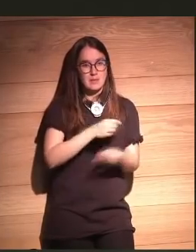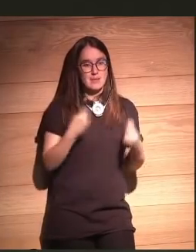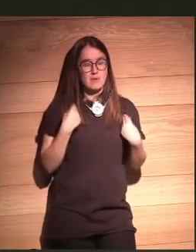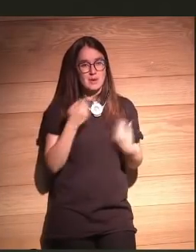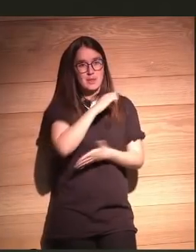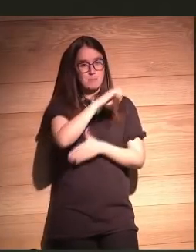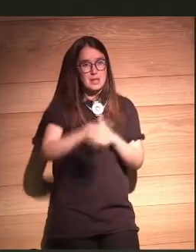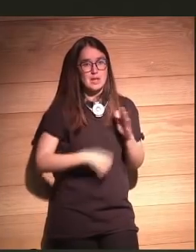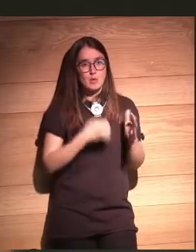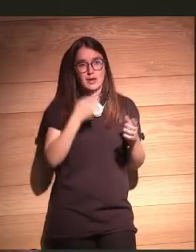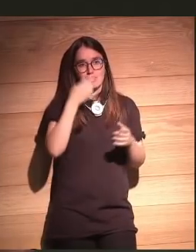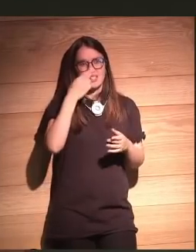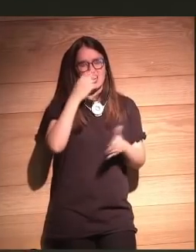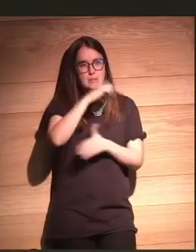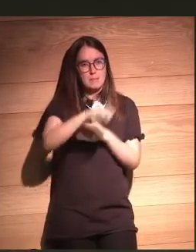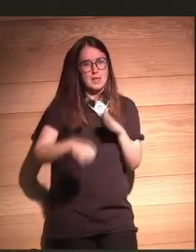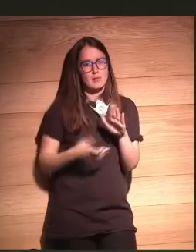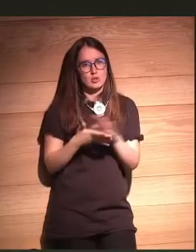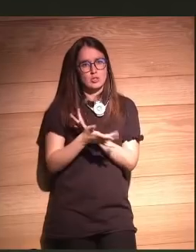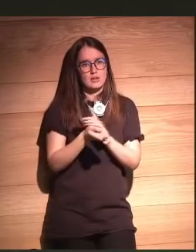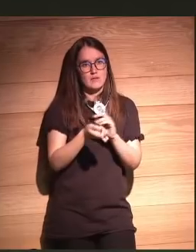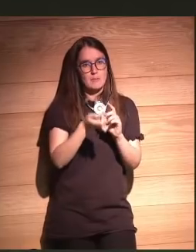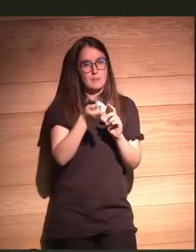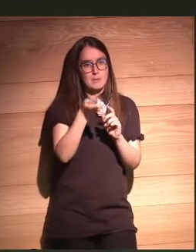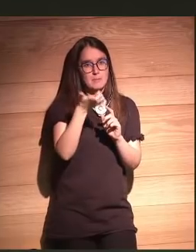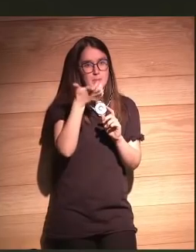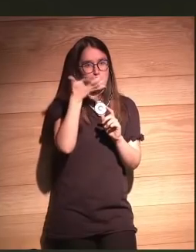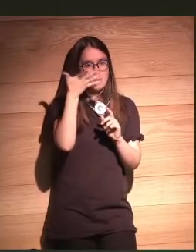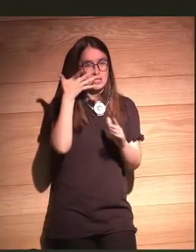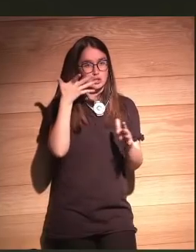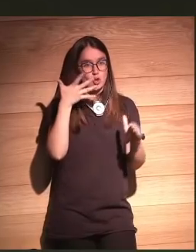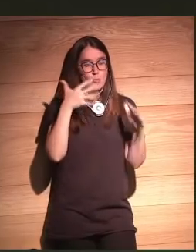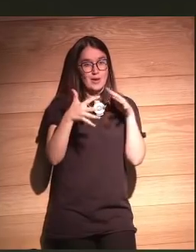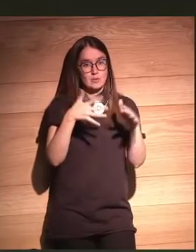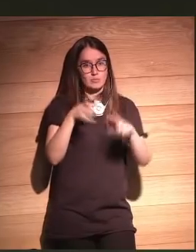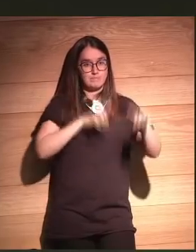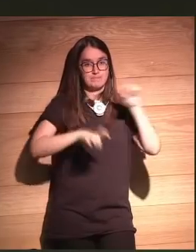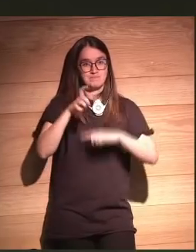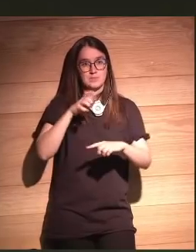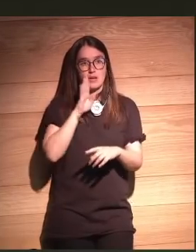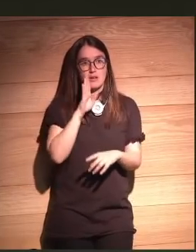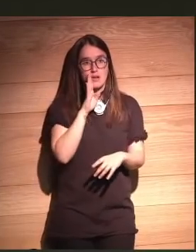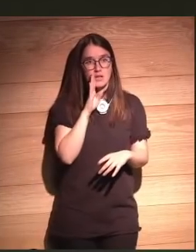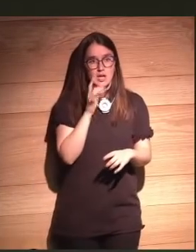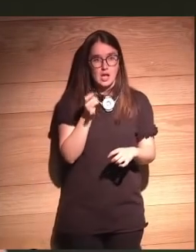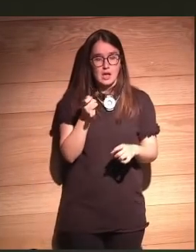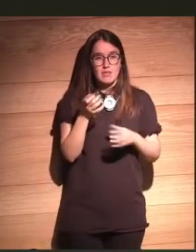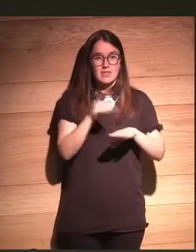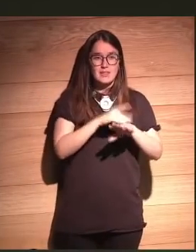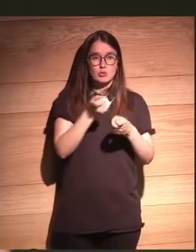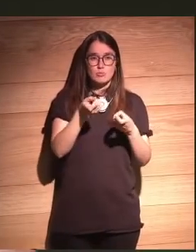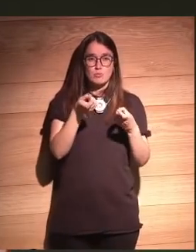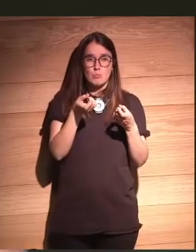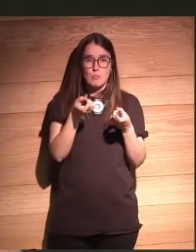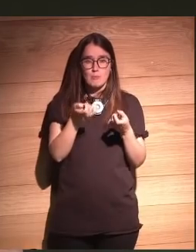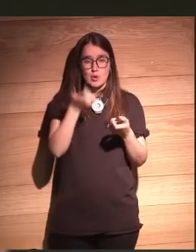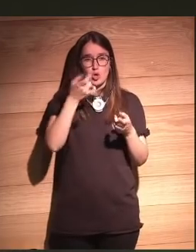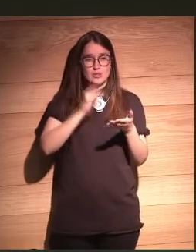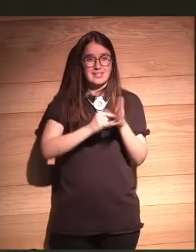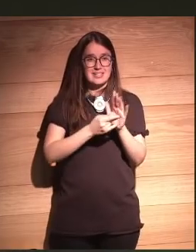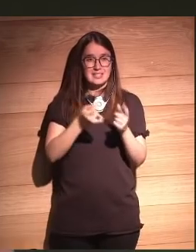vacía, porque interesa que esté vacía si eso supone que se va a revalorizar como activo. Y esto, volviendo a lo de antes, es decir, hay pocos datos aquí sobre el sistema